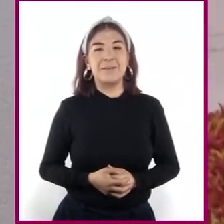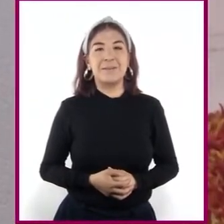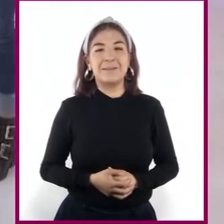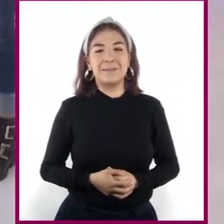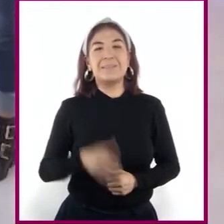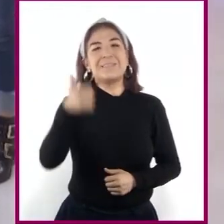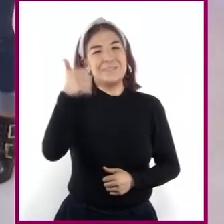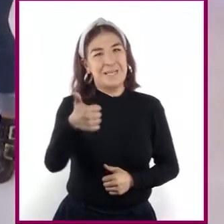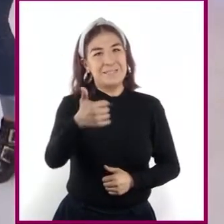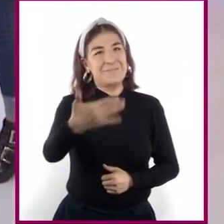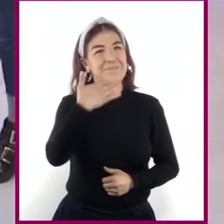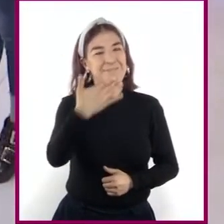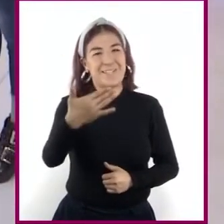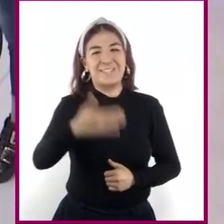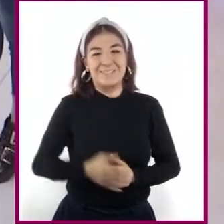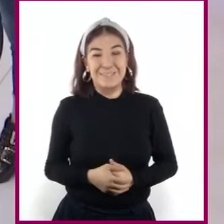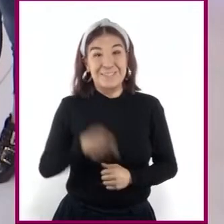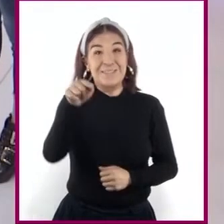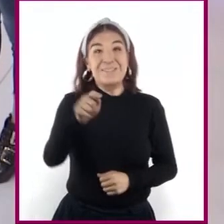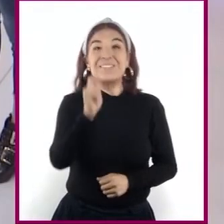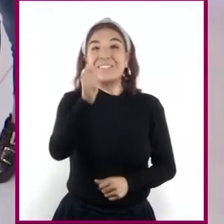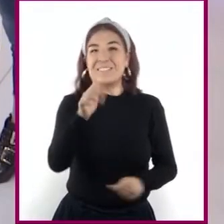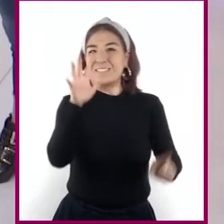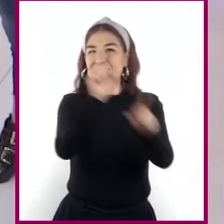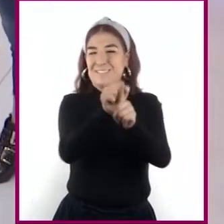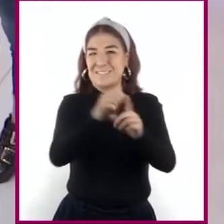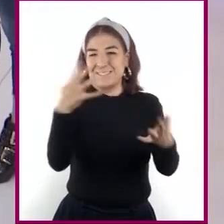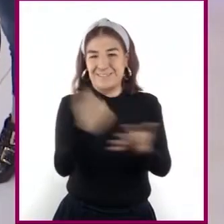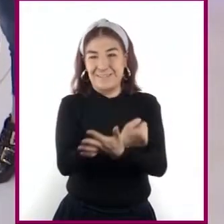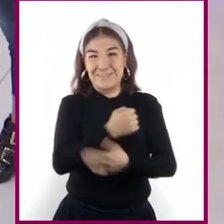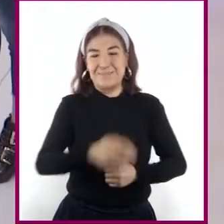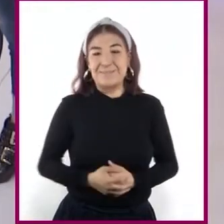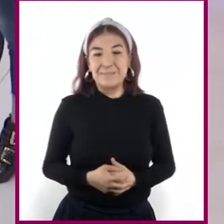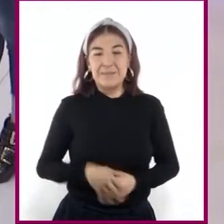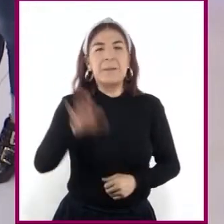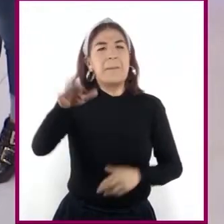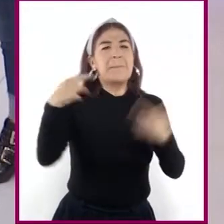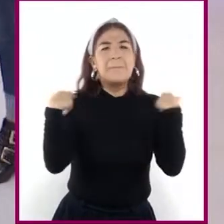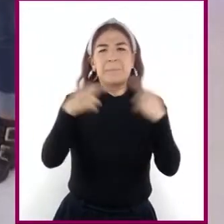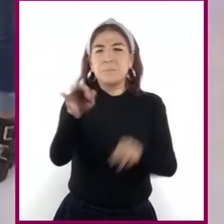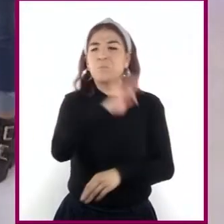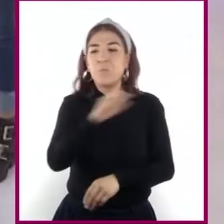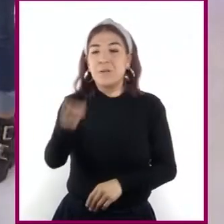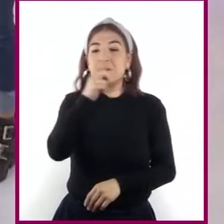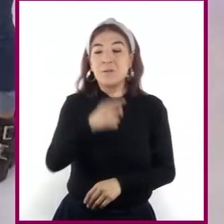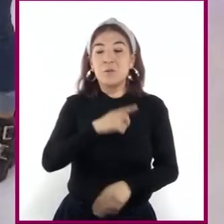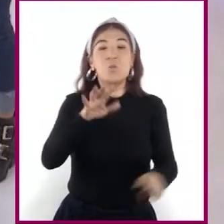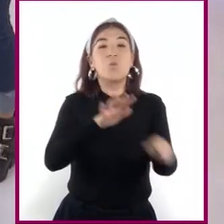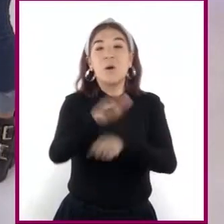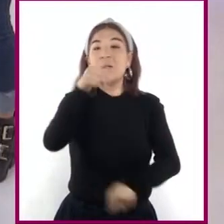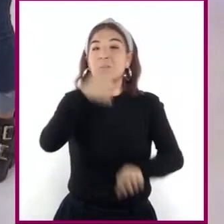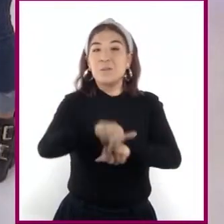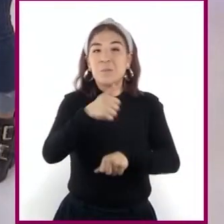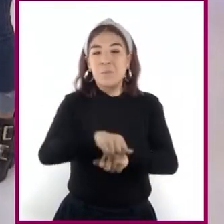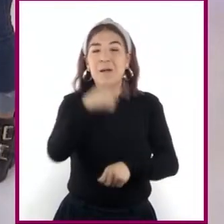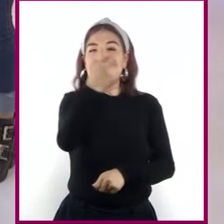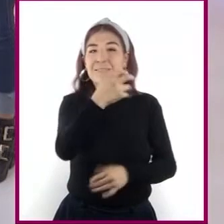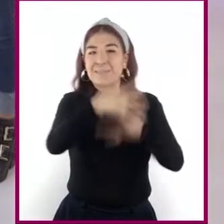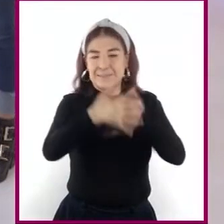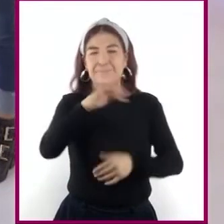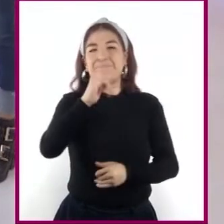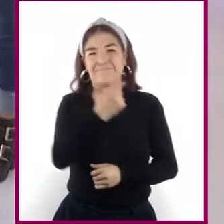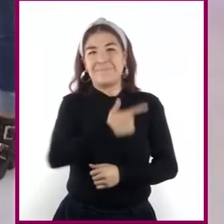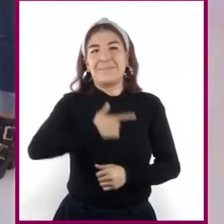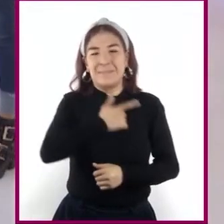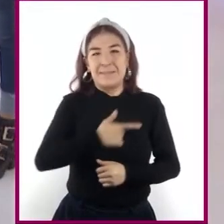6. Muy bien, equipo. Estamos a nada de llegar a la meta. Maestrina, ¿nos puede dar el reto de la casilla 15, por favor? Con gusto,